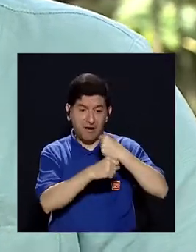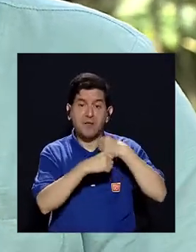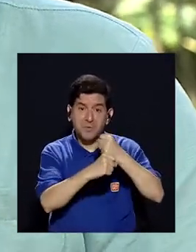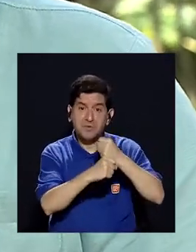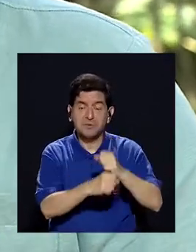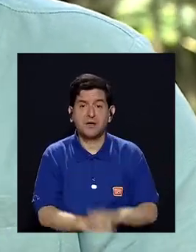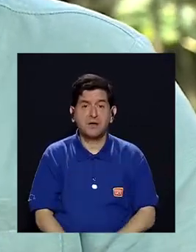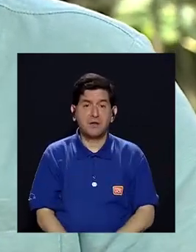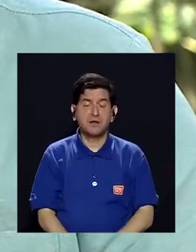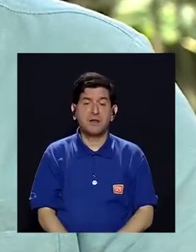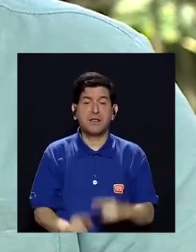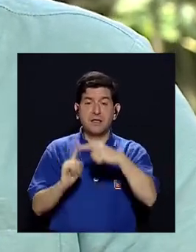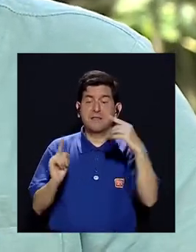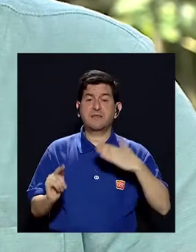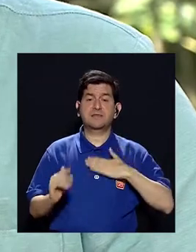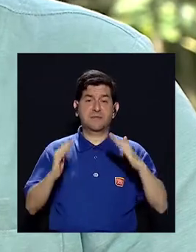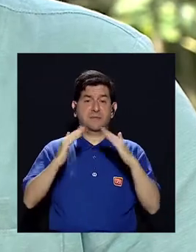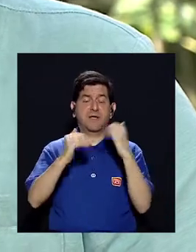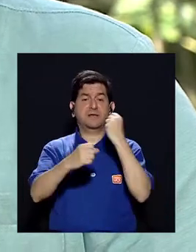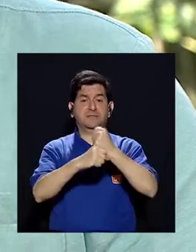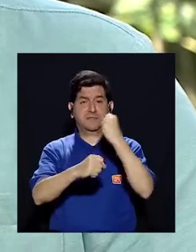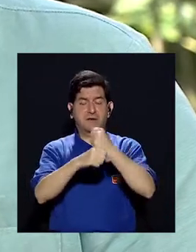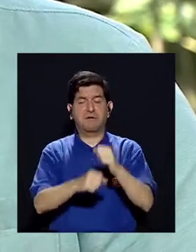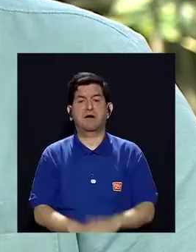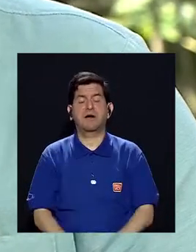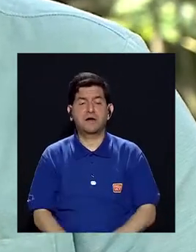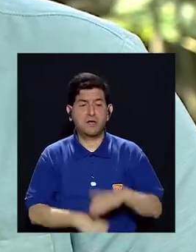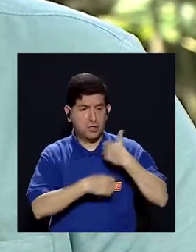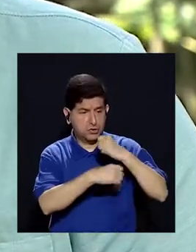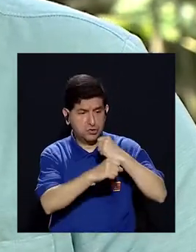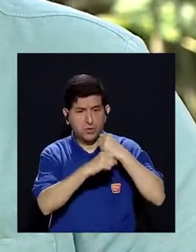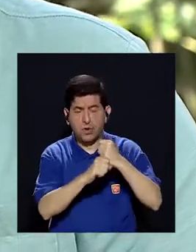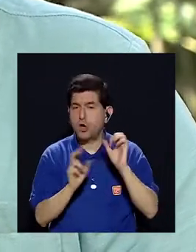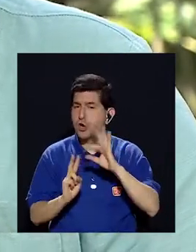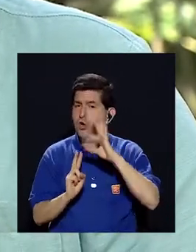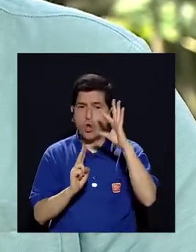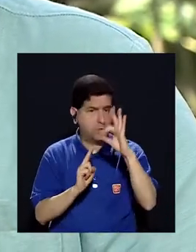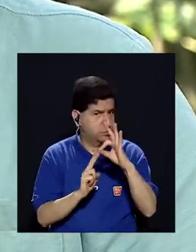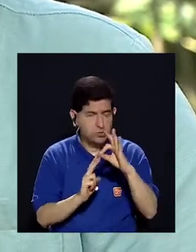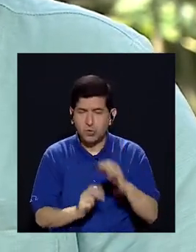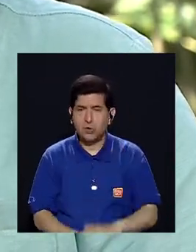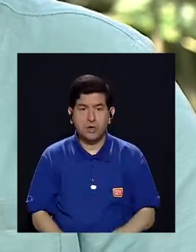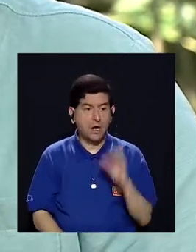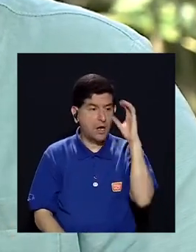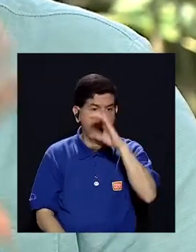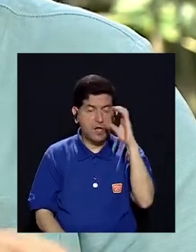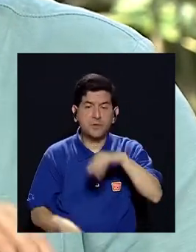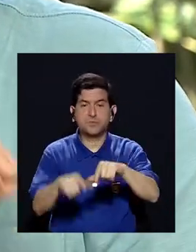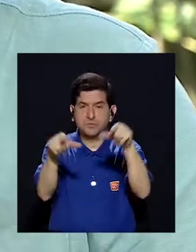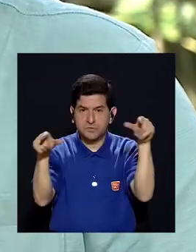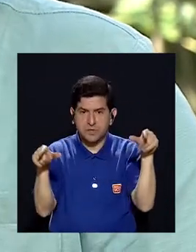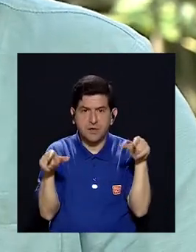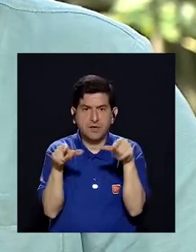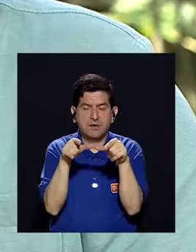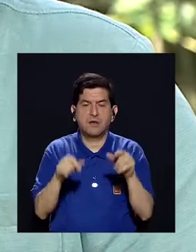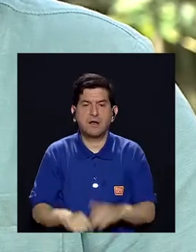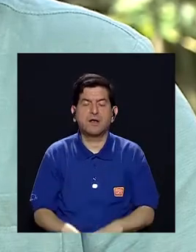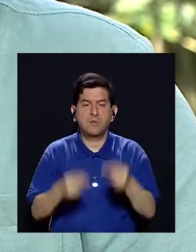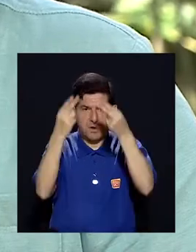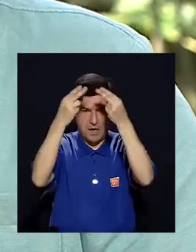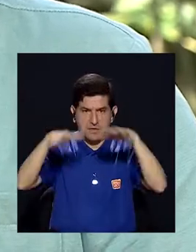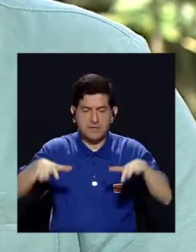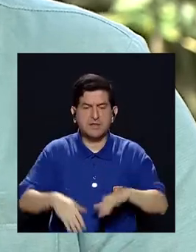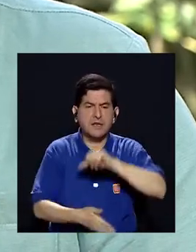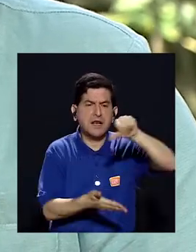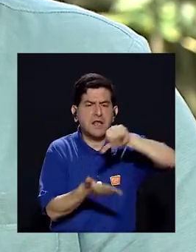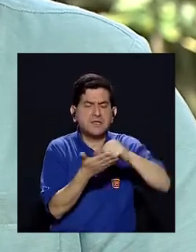municipalidades y también desde mi hogar empezar a trabajarlo. Si todavía la municipalidad no me da esa opción, es buscar en la página tan fácil